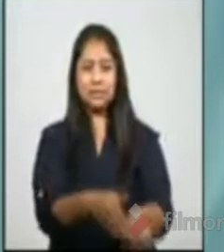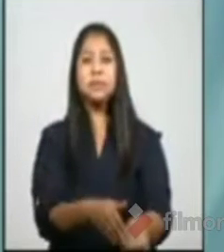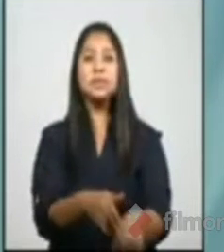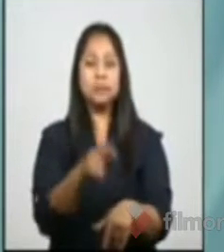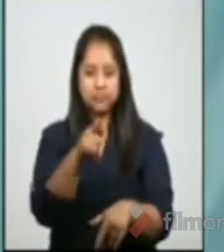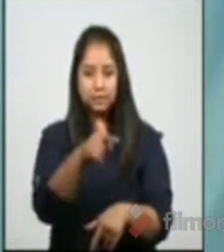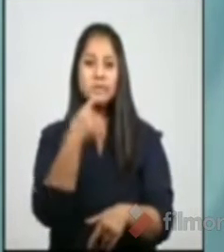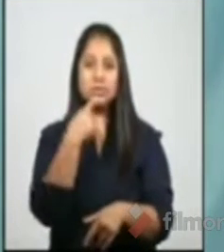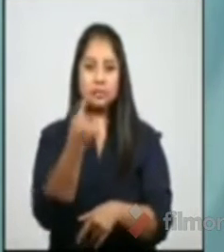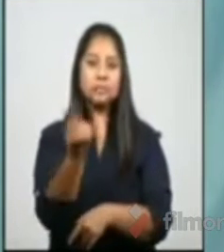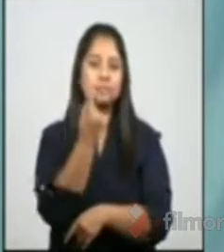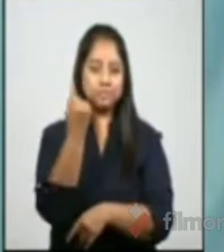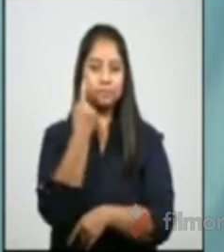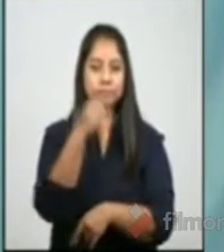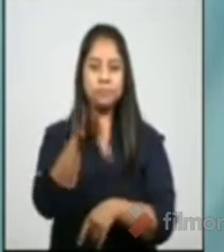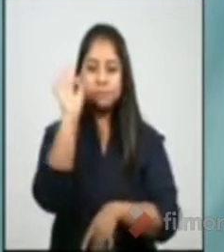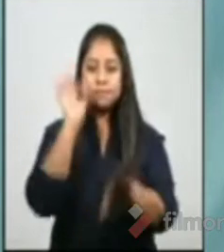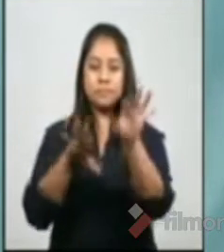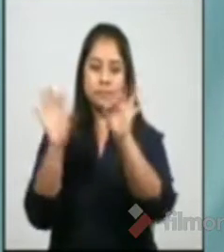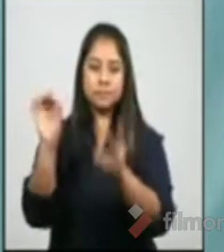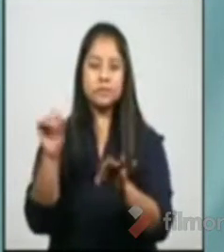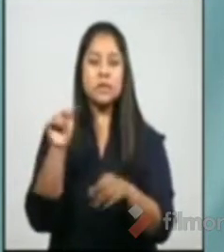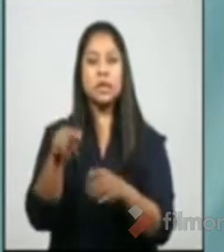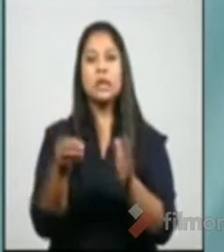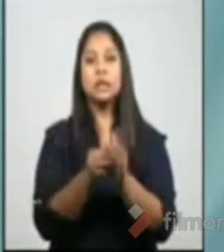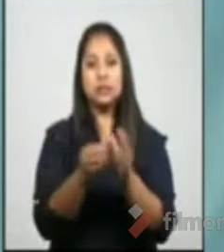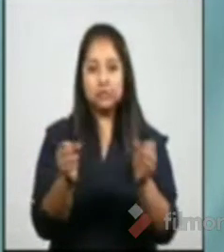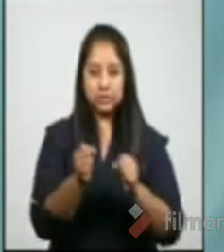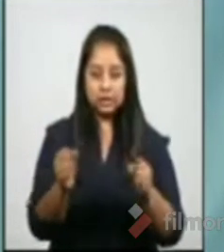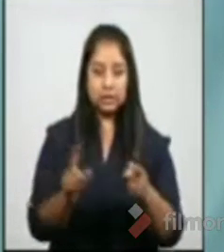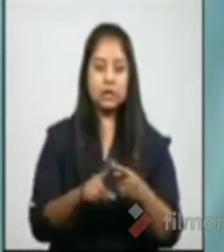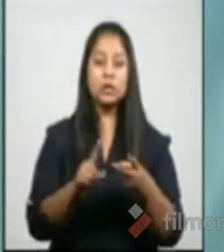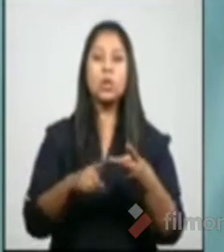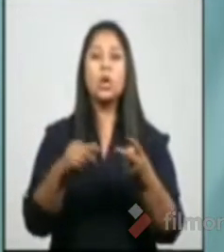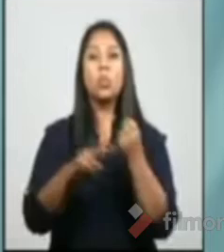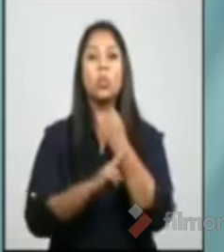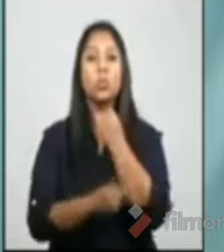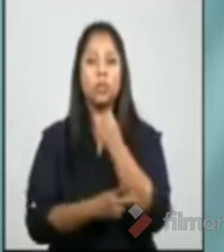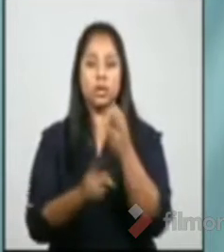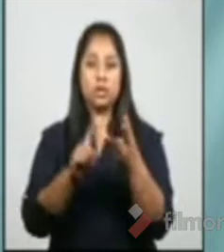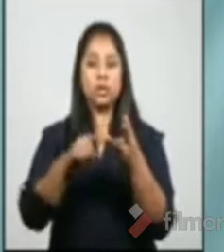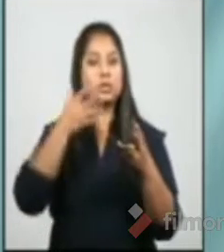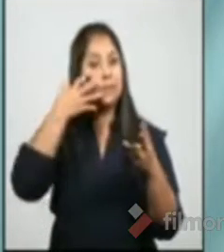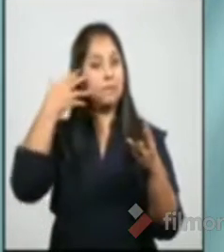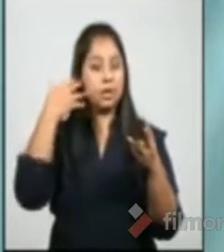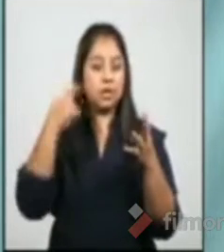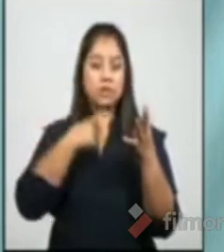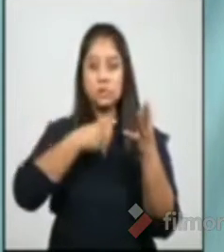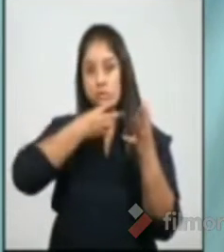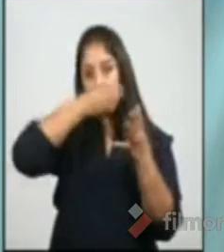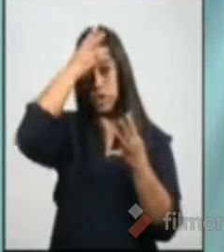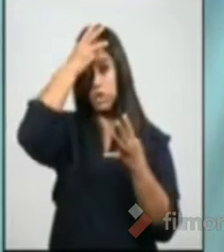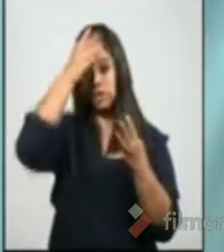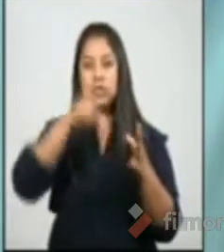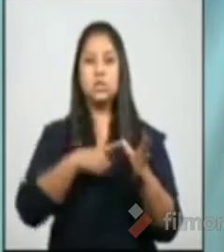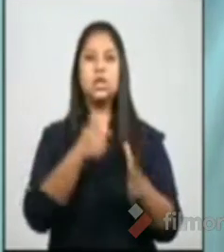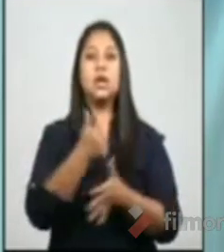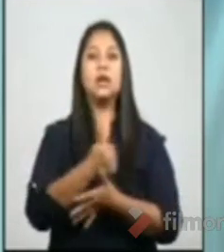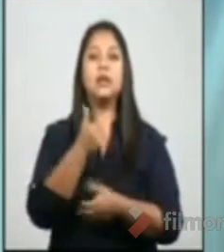del interior del país, en Quetzaltenango, en Huehuetenango, en San Marcos, en Quiché y en Alta